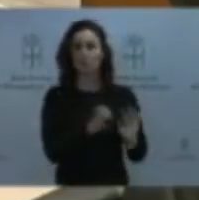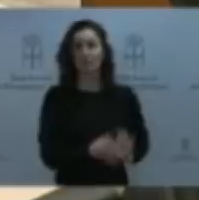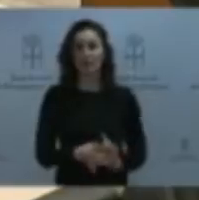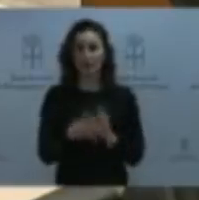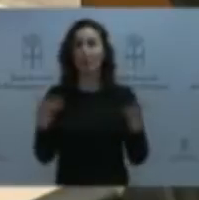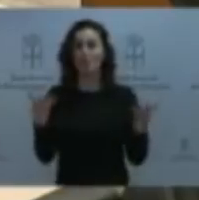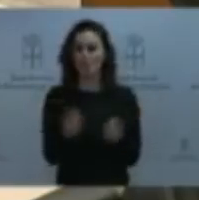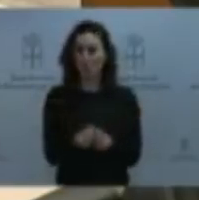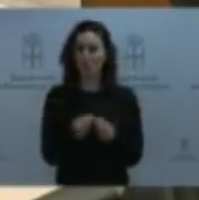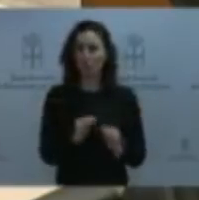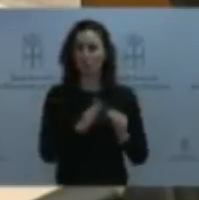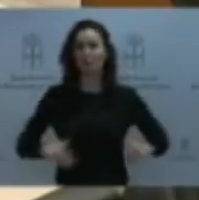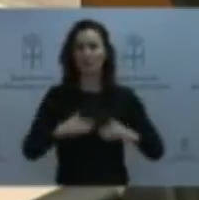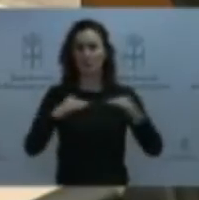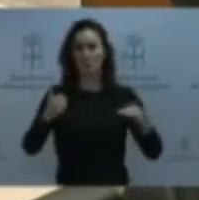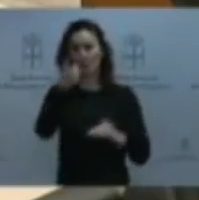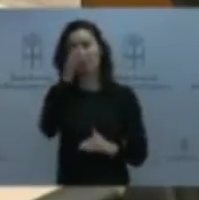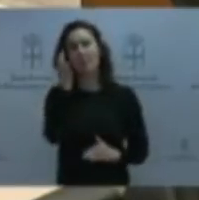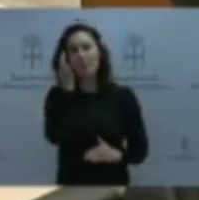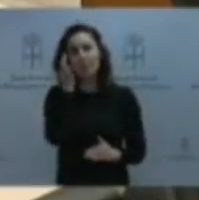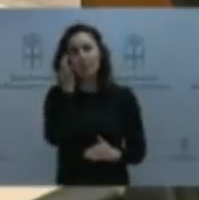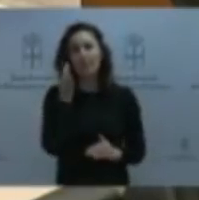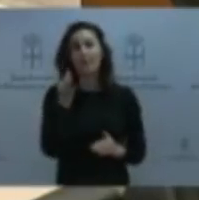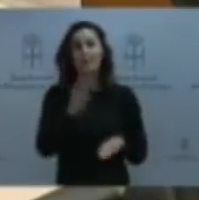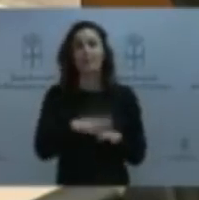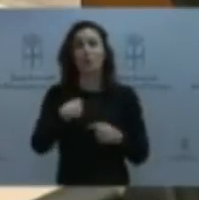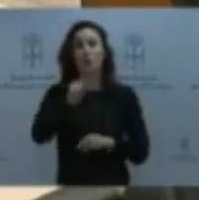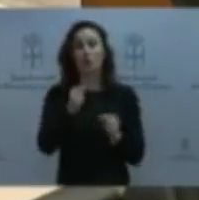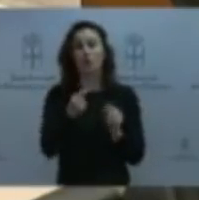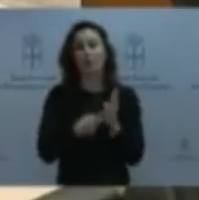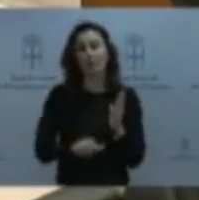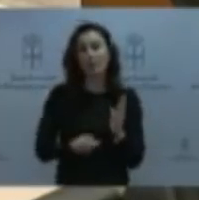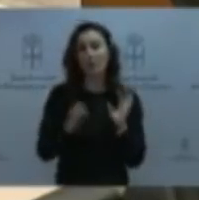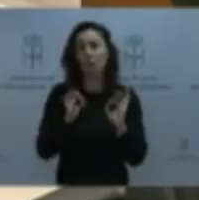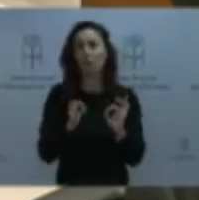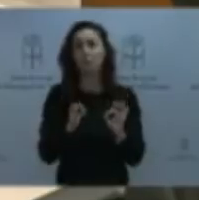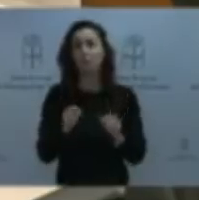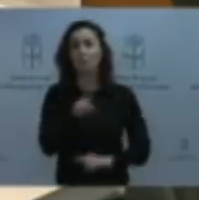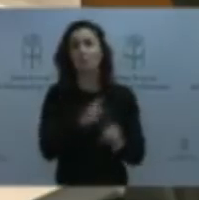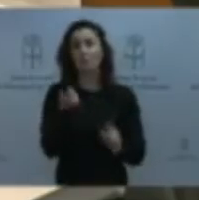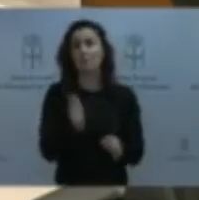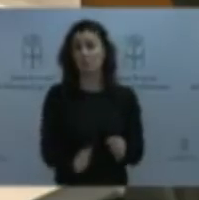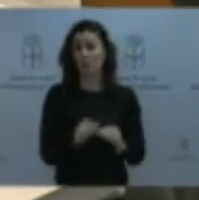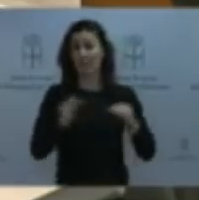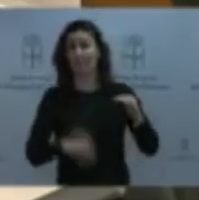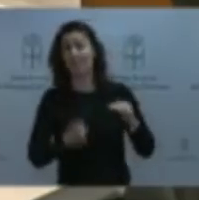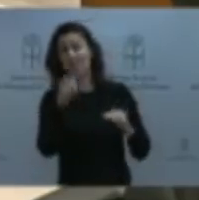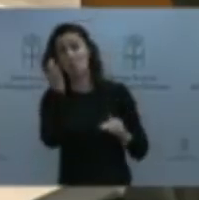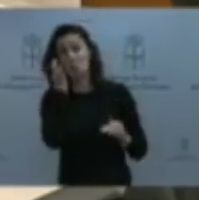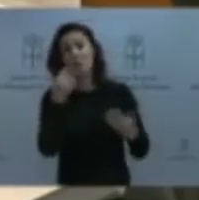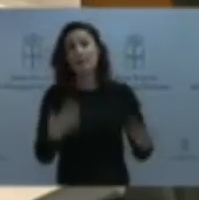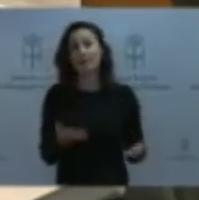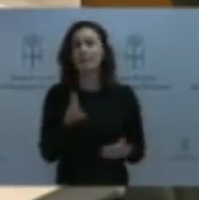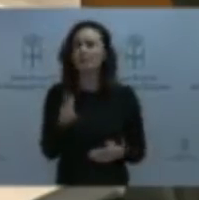hombres y mujeres, en la corrección de la brecha salarial y en la preservación de los determinados derechos en materia de